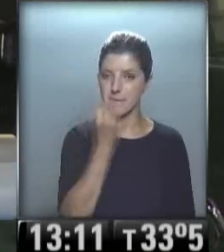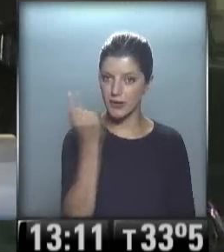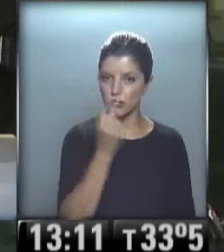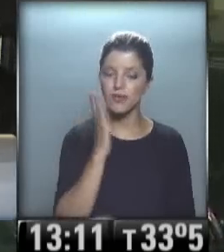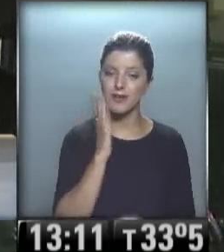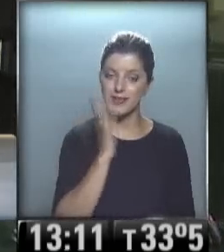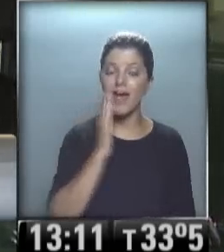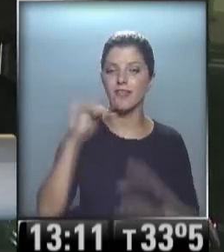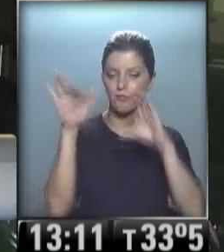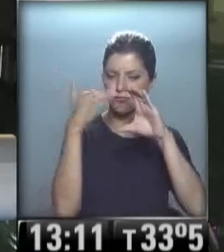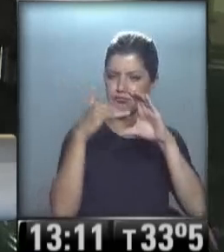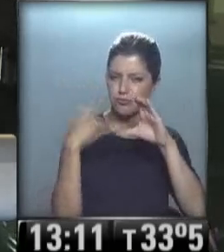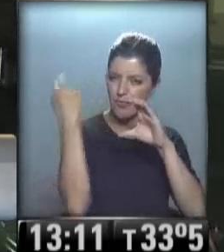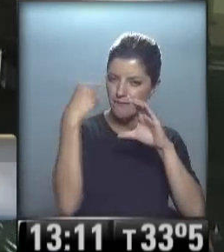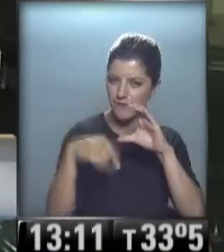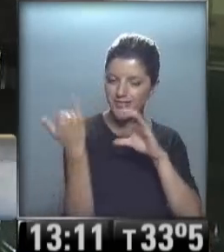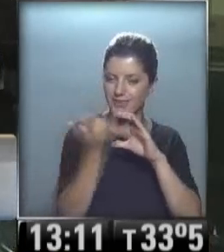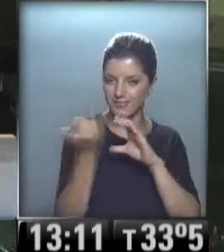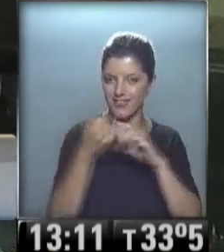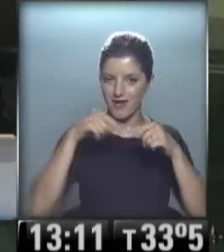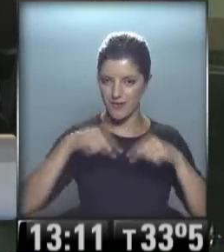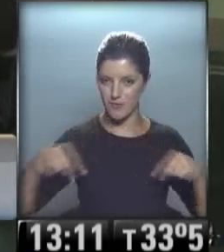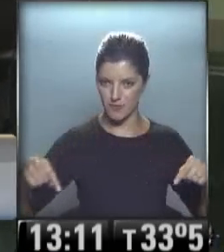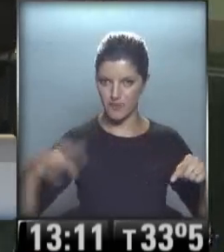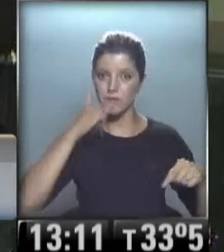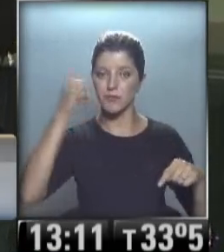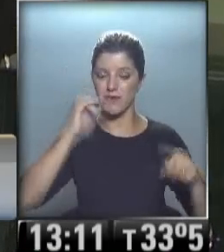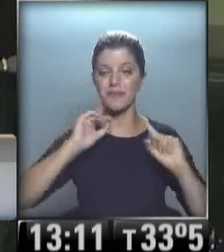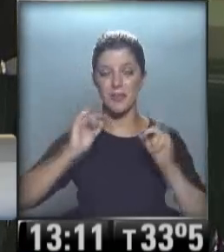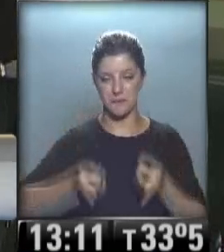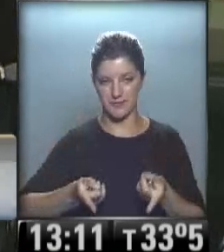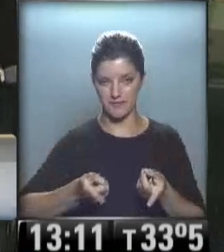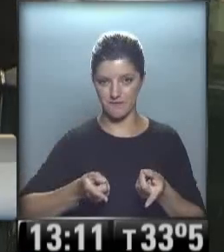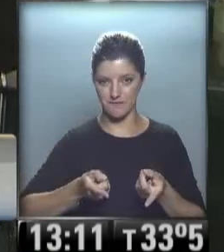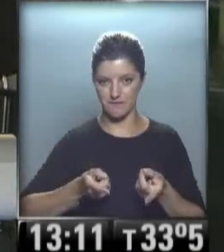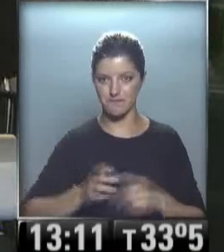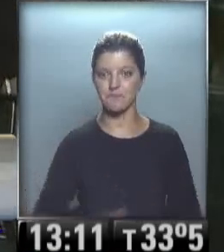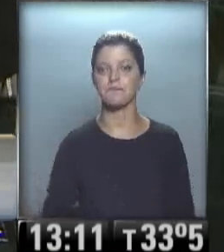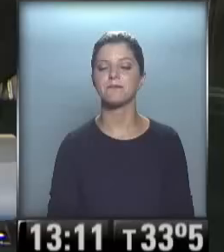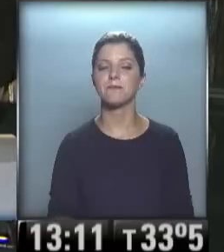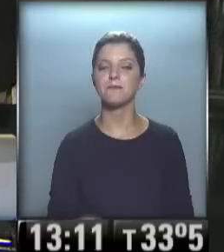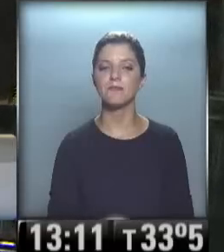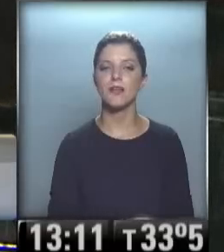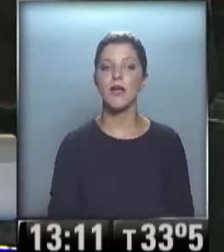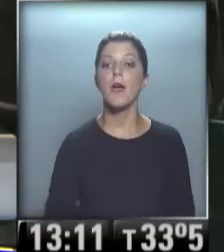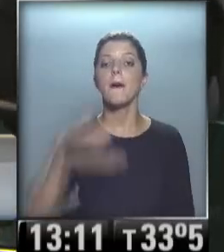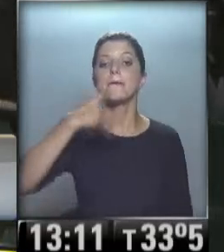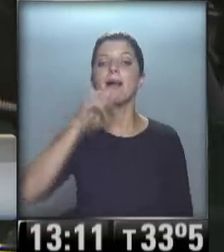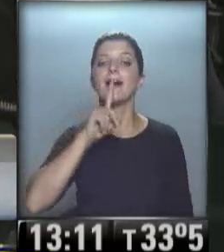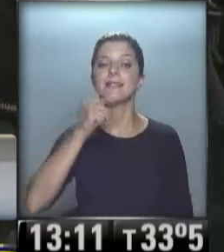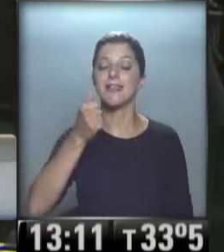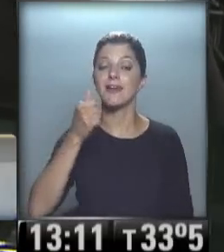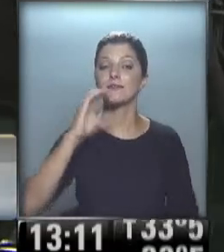televidentes que se comunican al 08004 1777 al 45 300709 Marta se comunica con